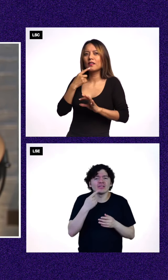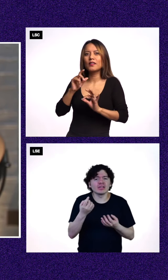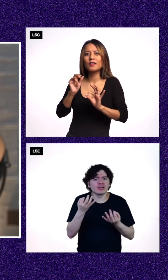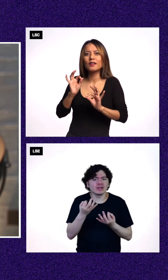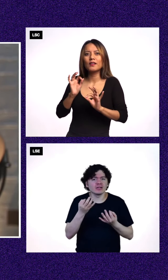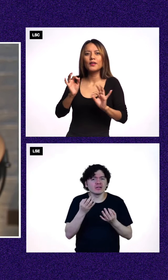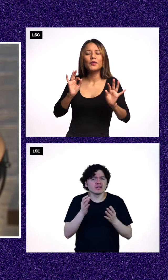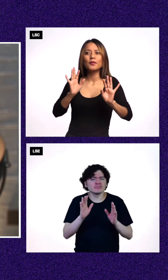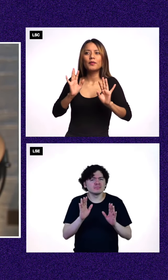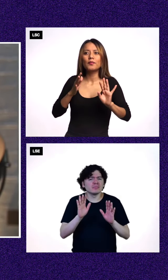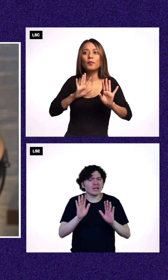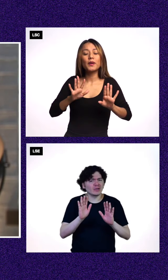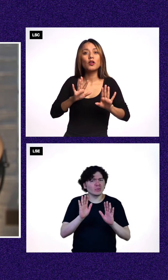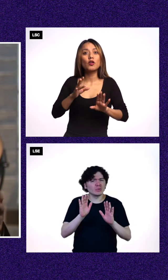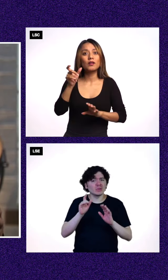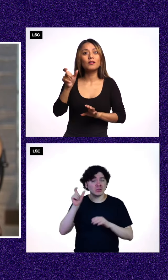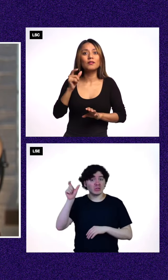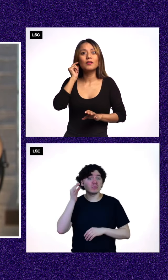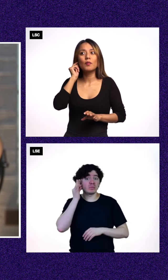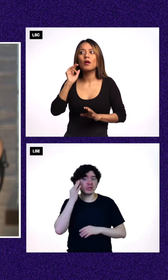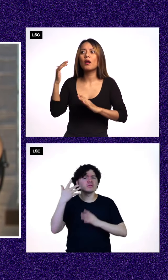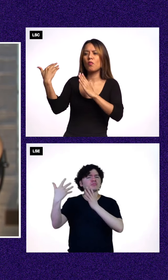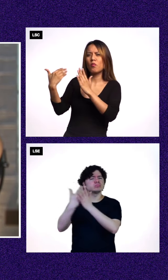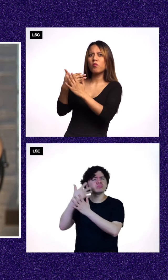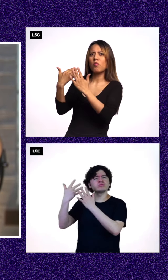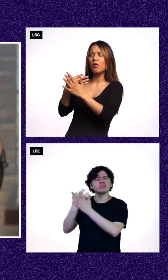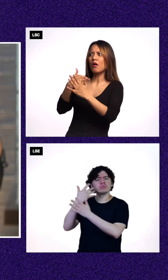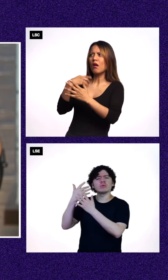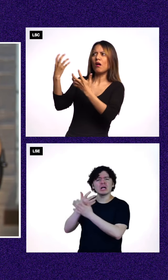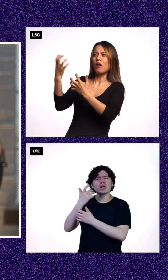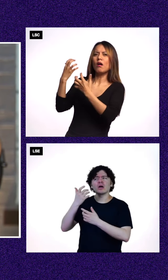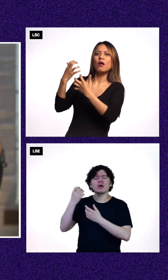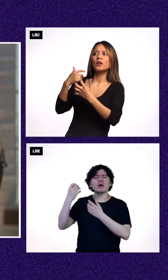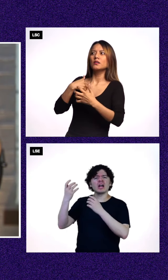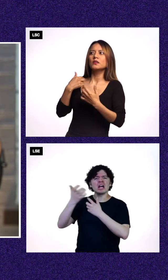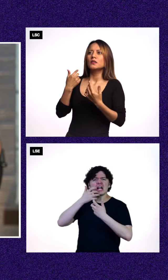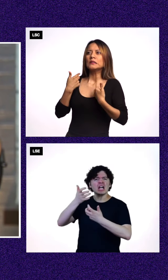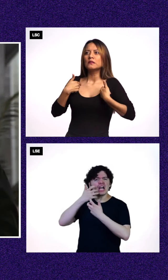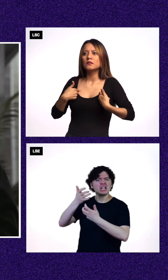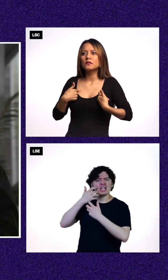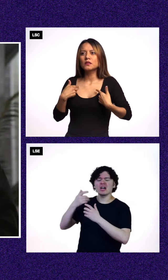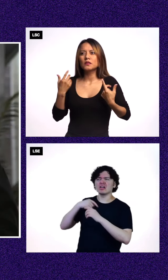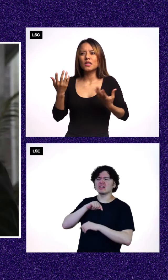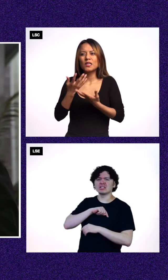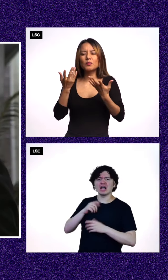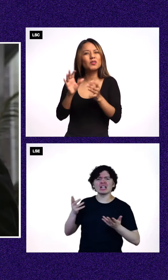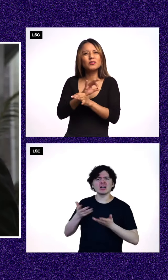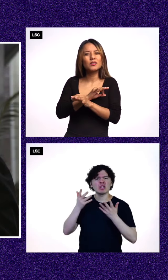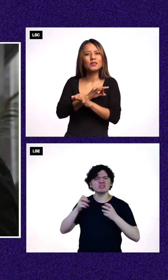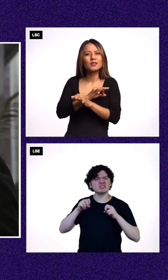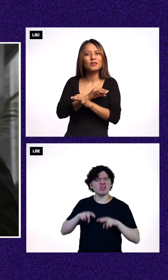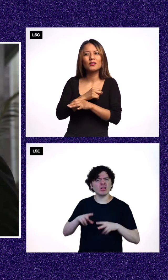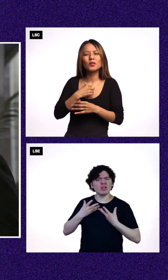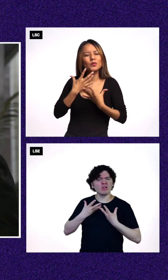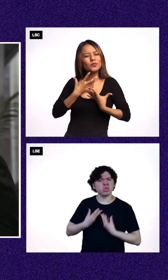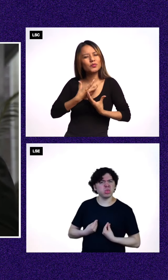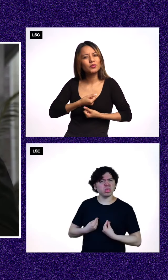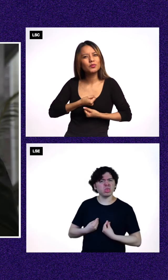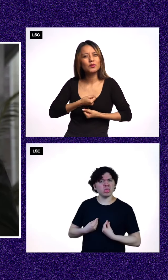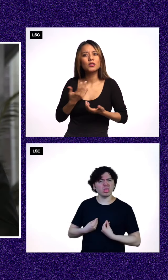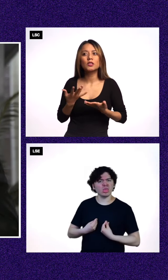ánimo y de construir y crear un mundo alentador a tu alrededor. En Job 16, versículo 4,